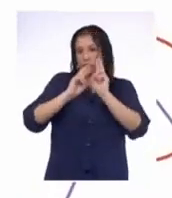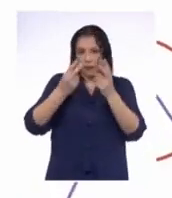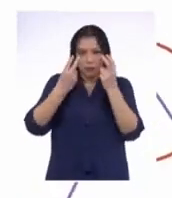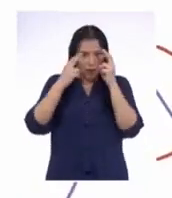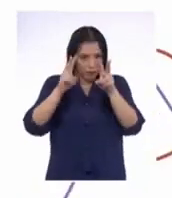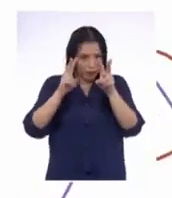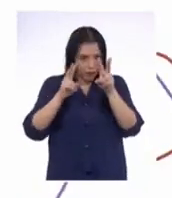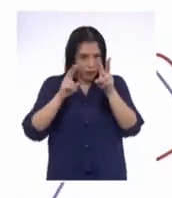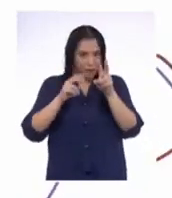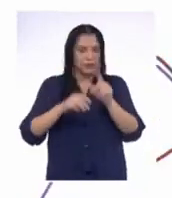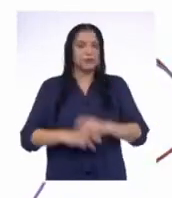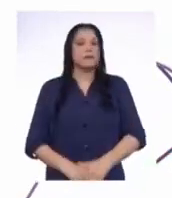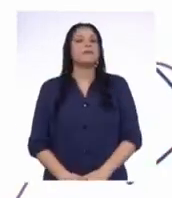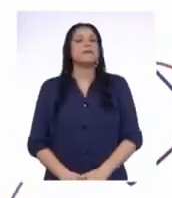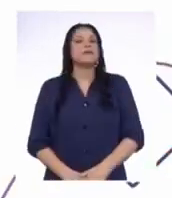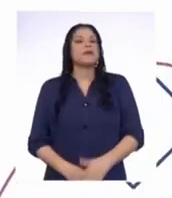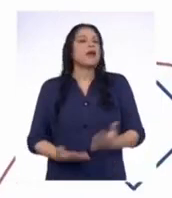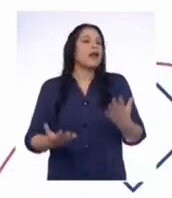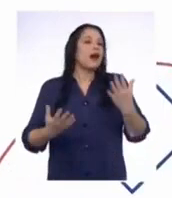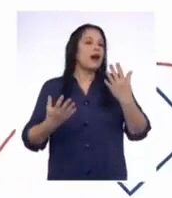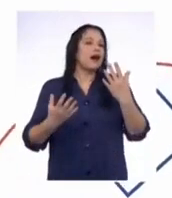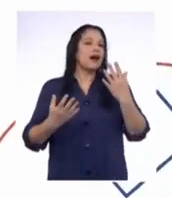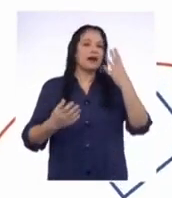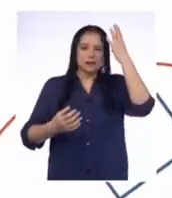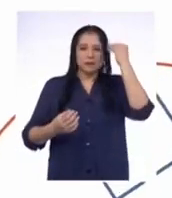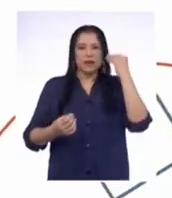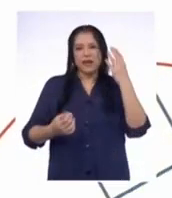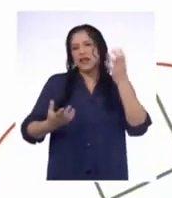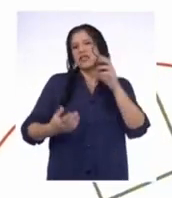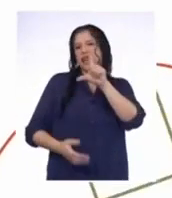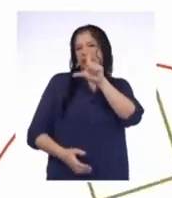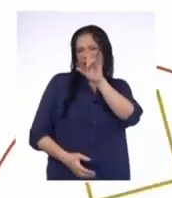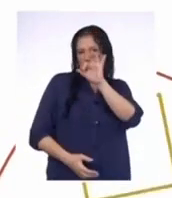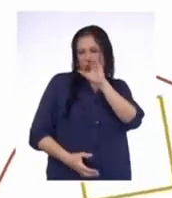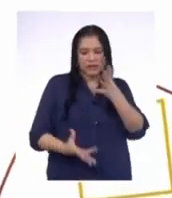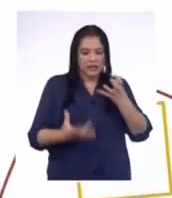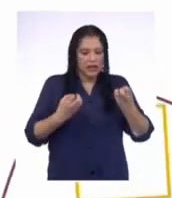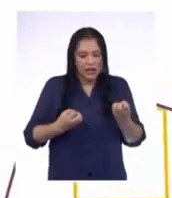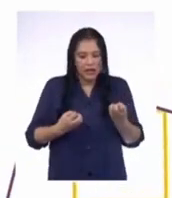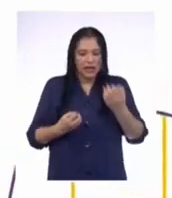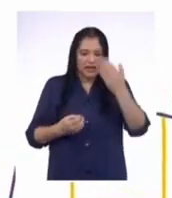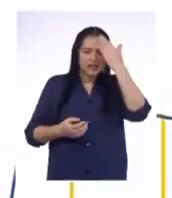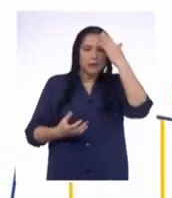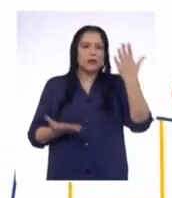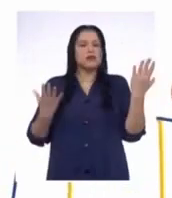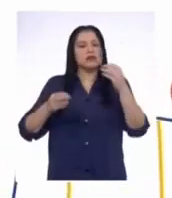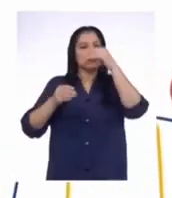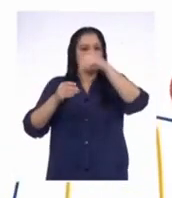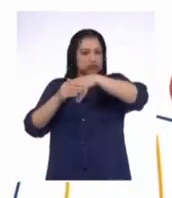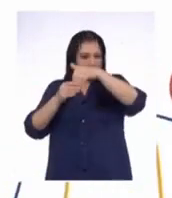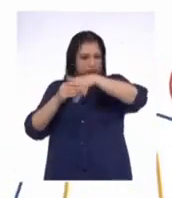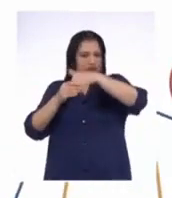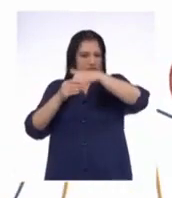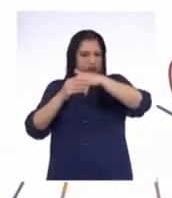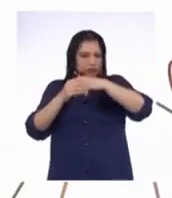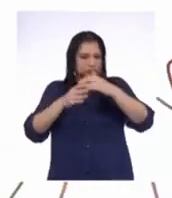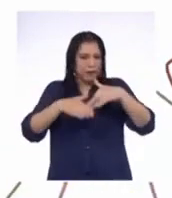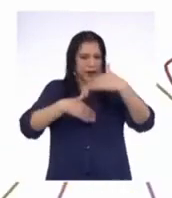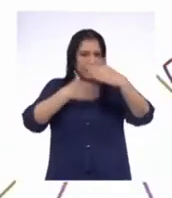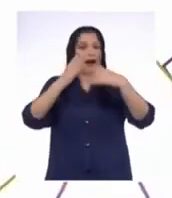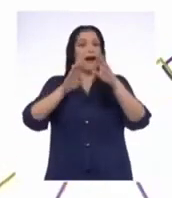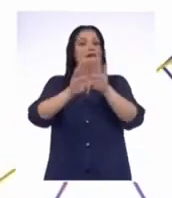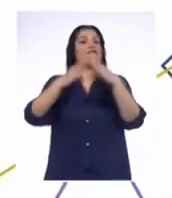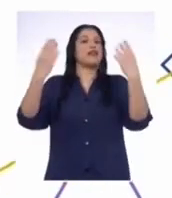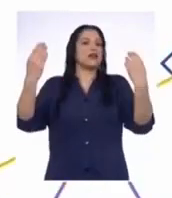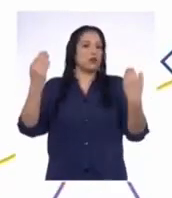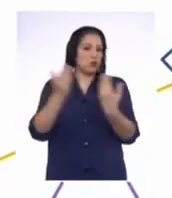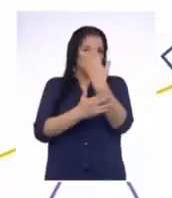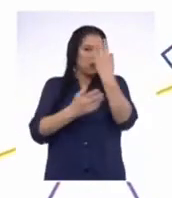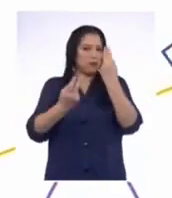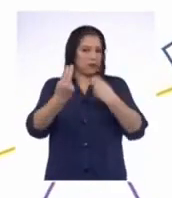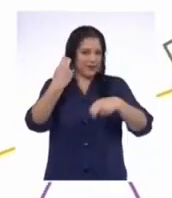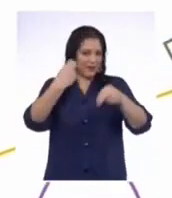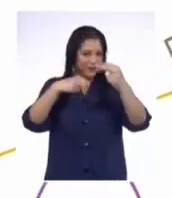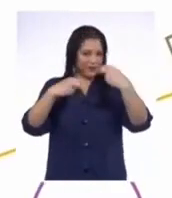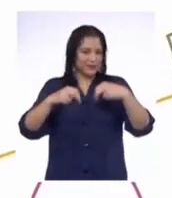vemos en pantalla, el caso de Luis, que deseaba ahorrar en un banco para generar ganancia y emprender un negocio.